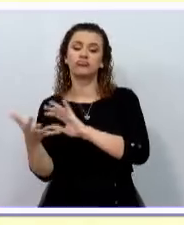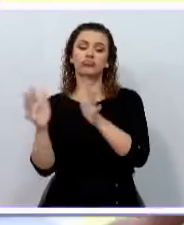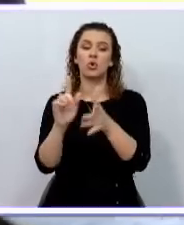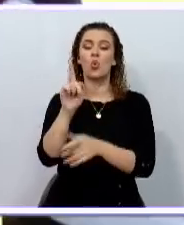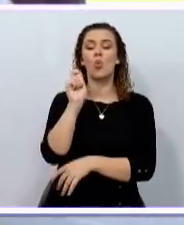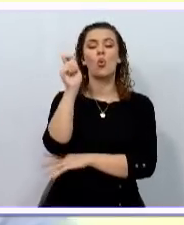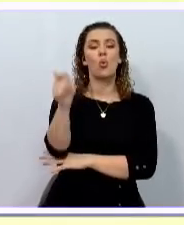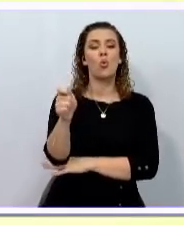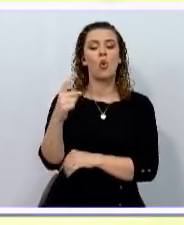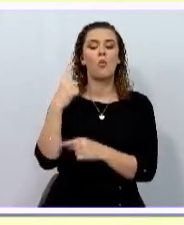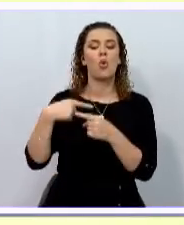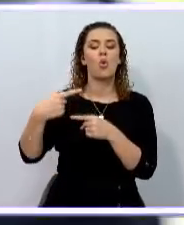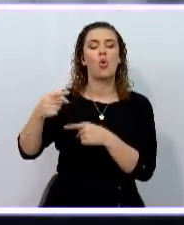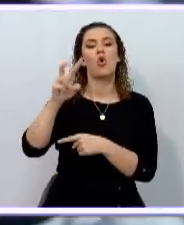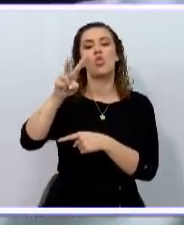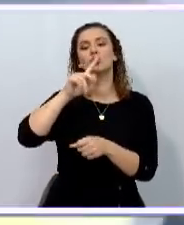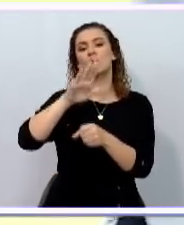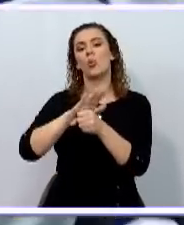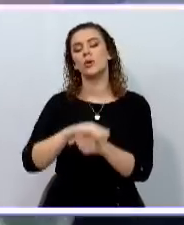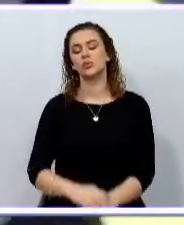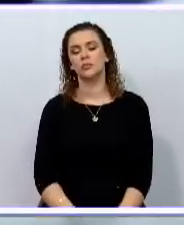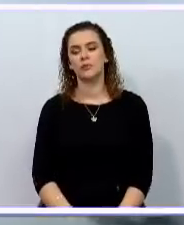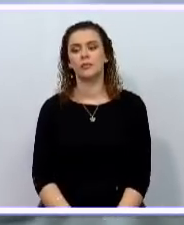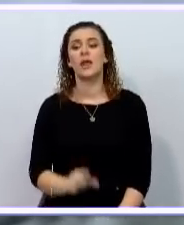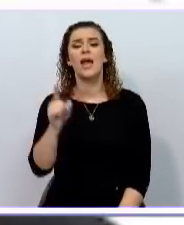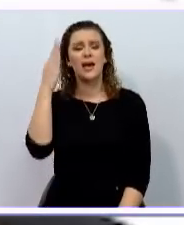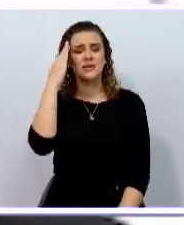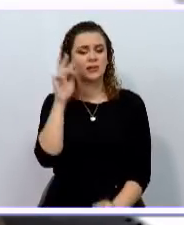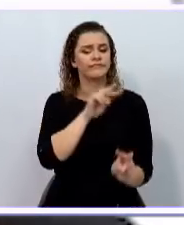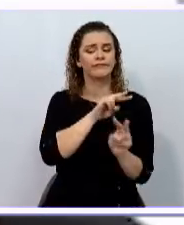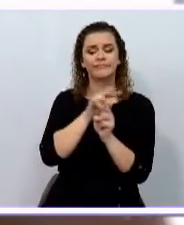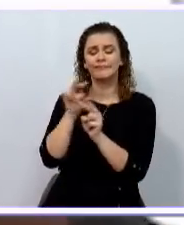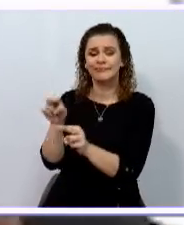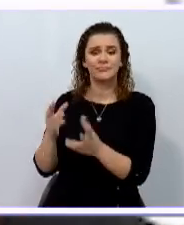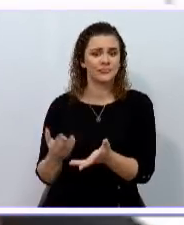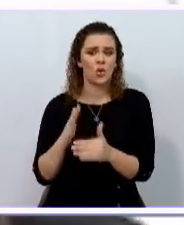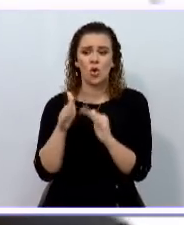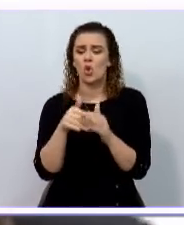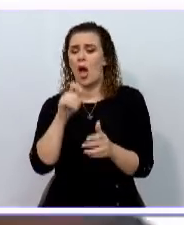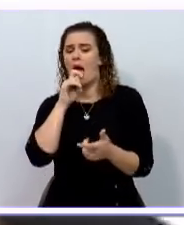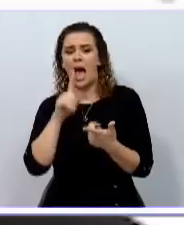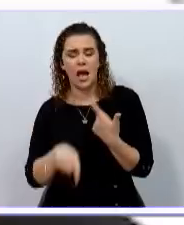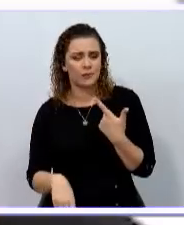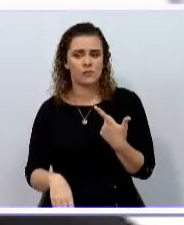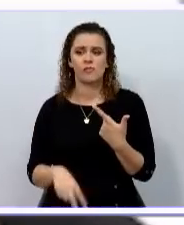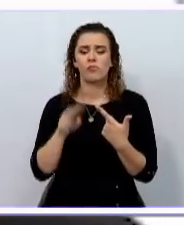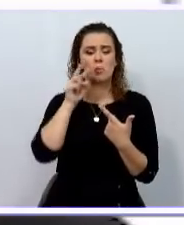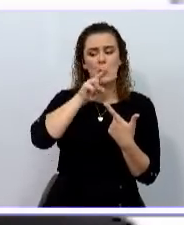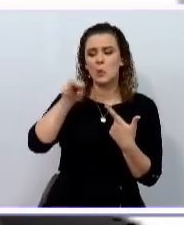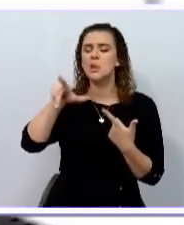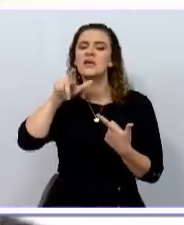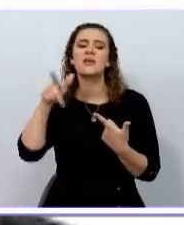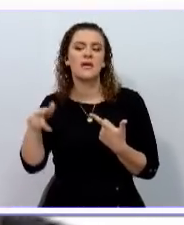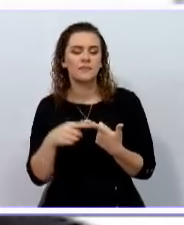una cartulina cada dos compromisos él sabe que está en la mira de los de los de los árbitros en la mira de